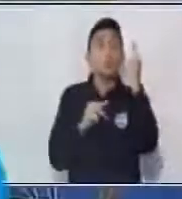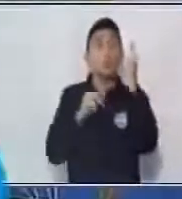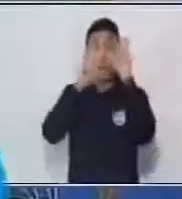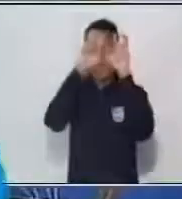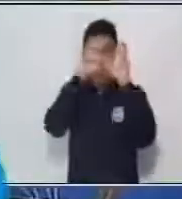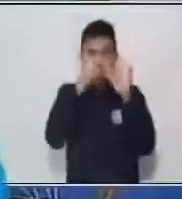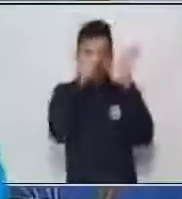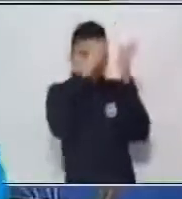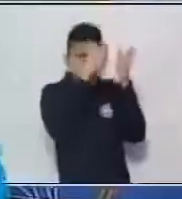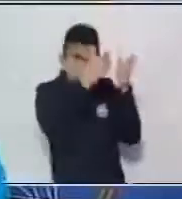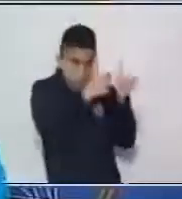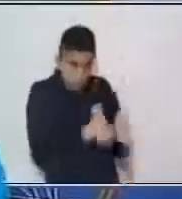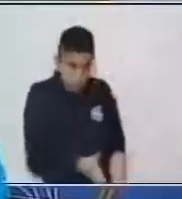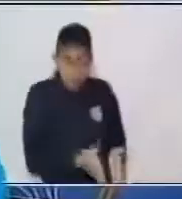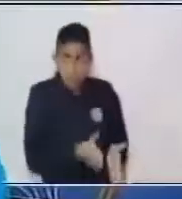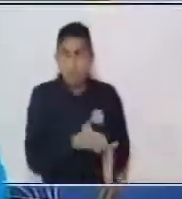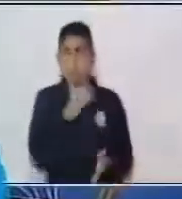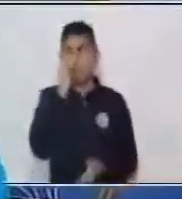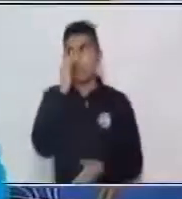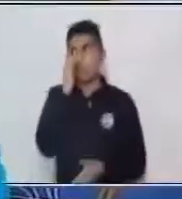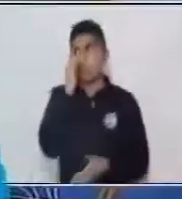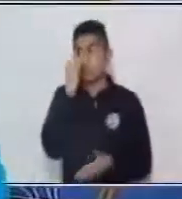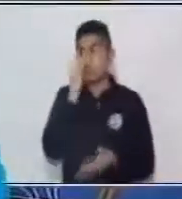acá. Y si hablamos,